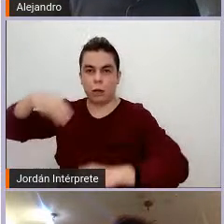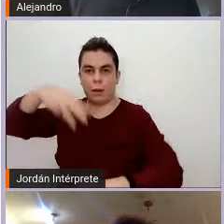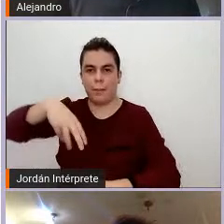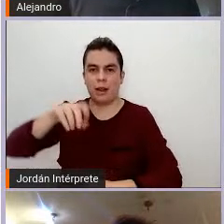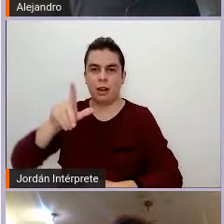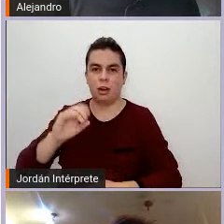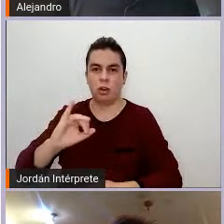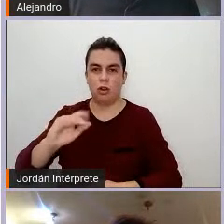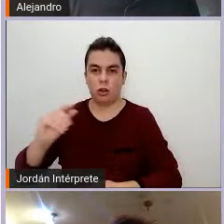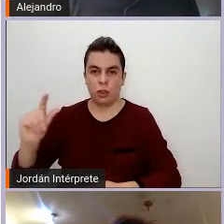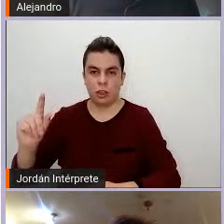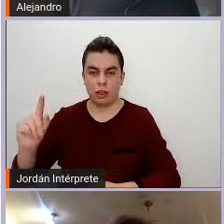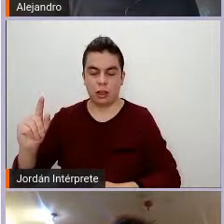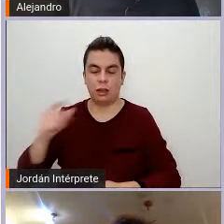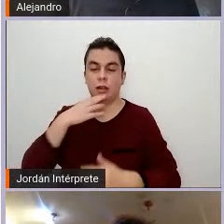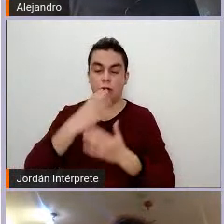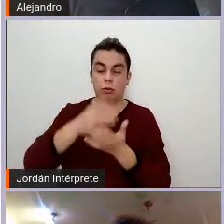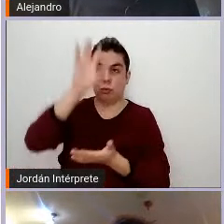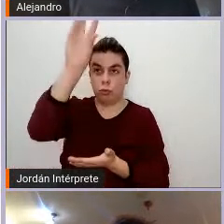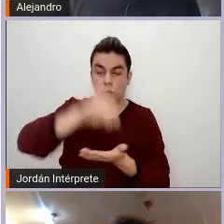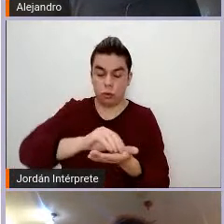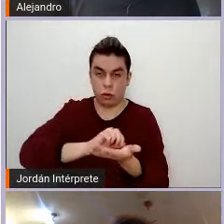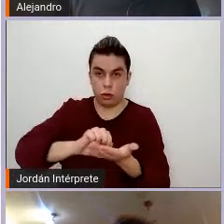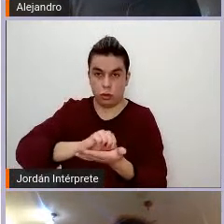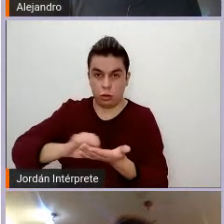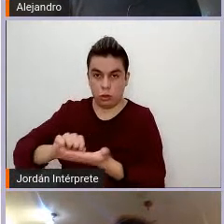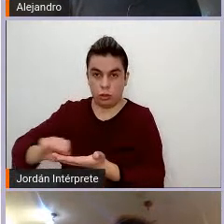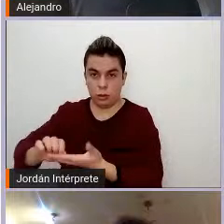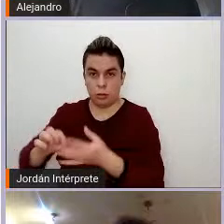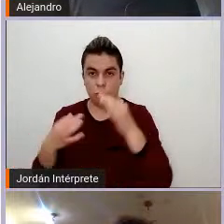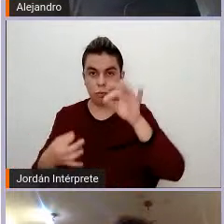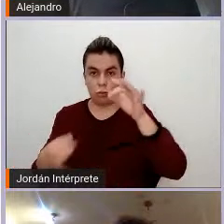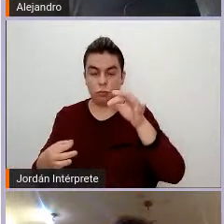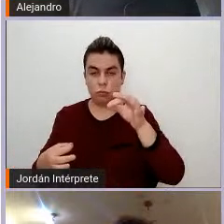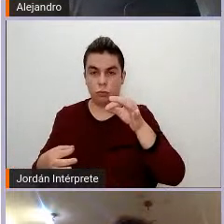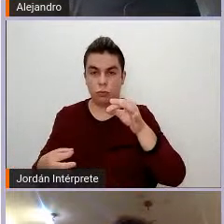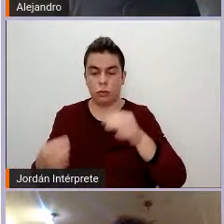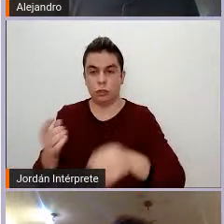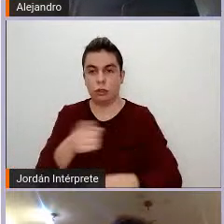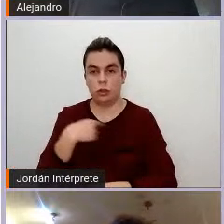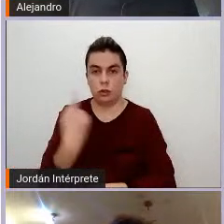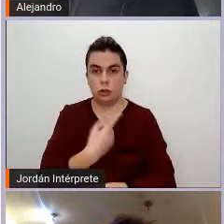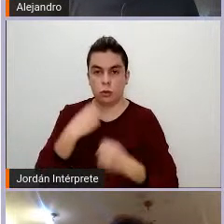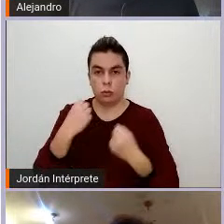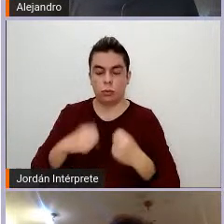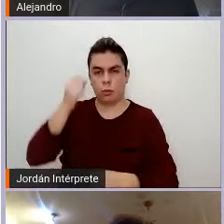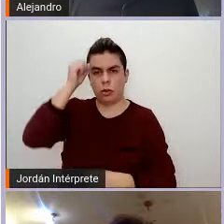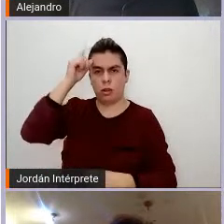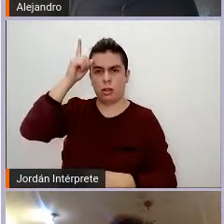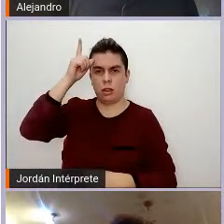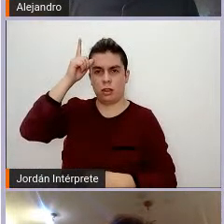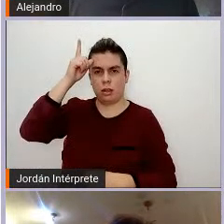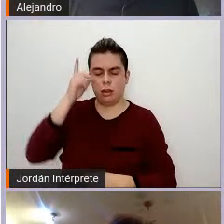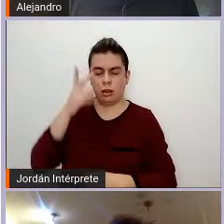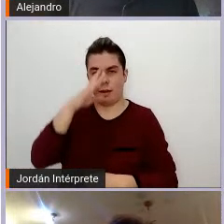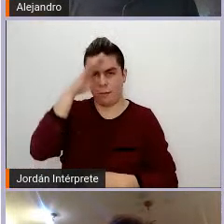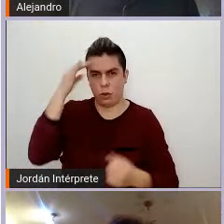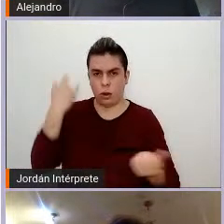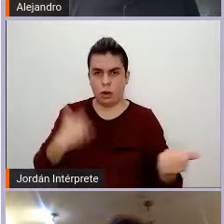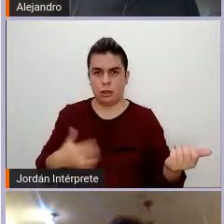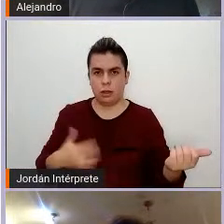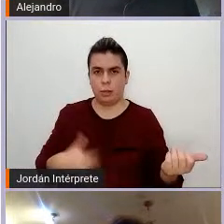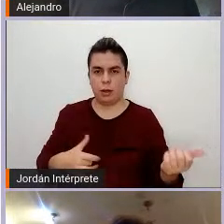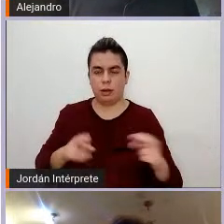una transcripción musical. Podemos considerar entonces que Violeta recurre a una